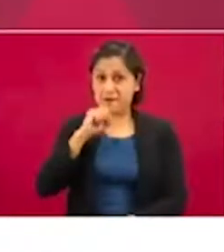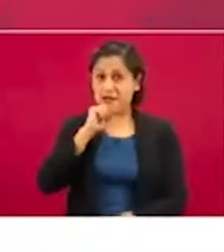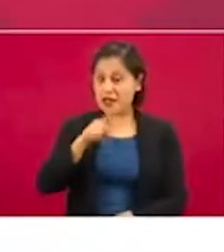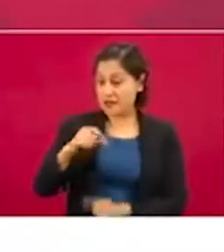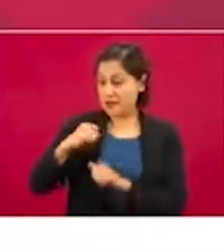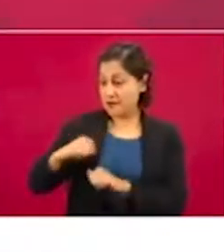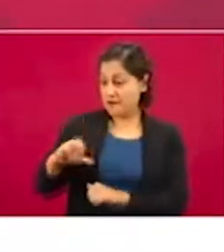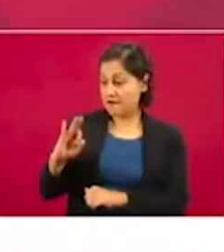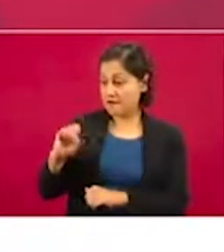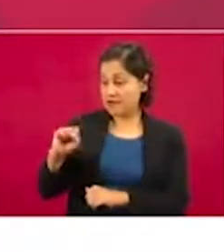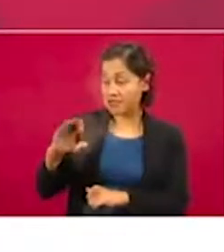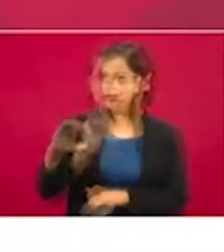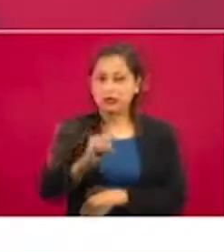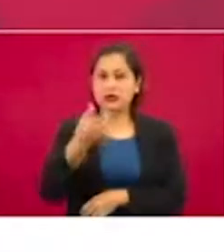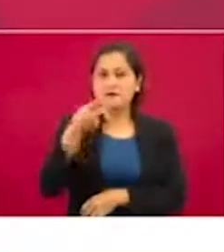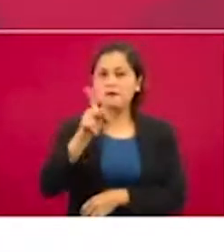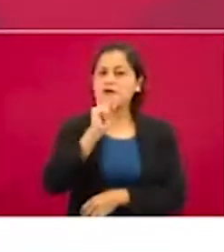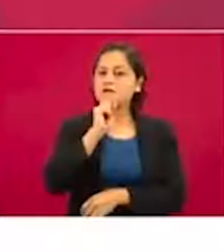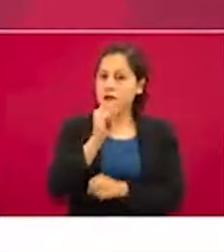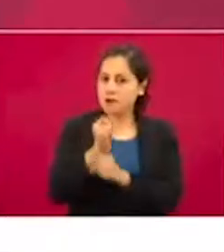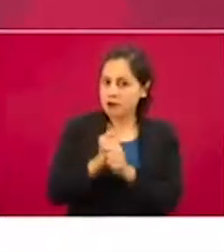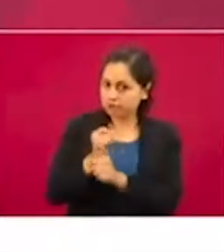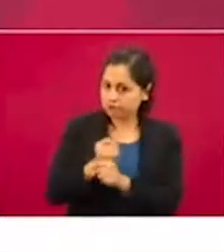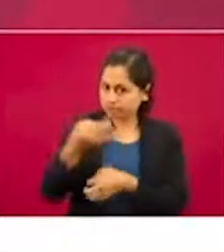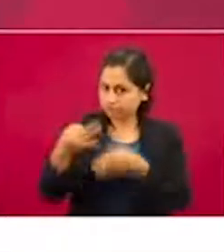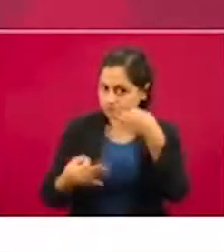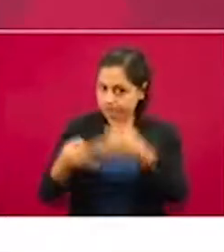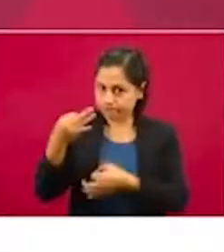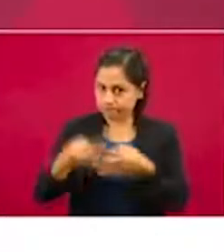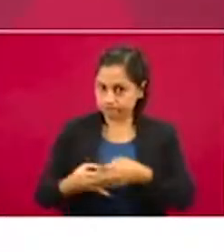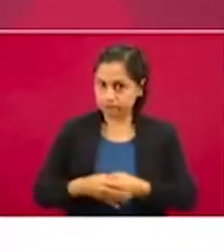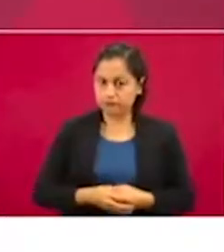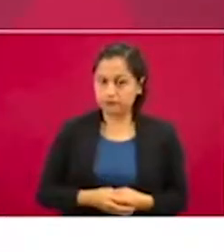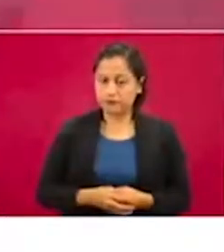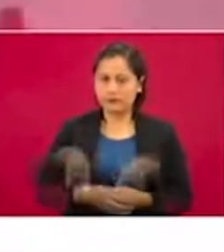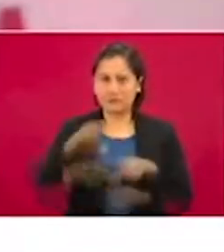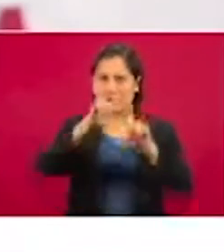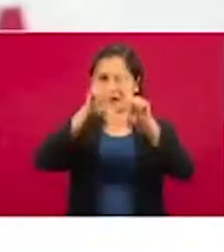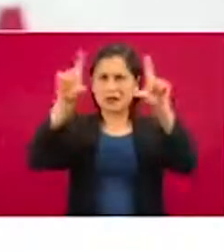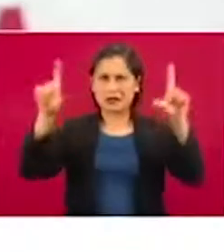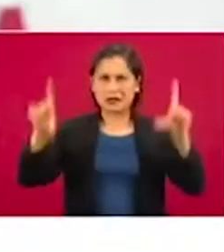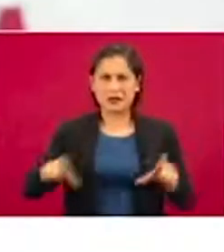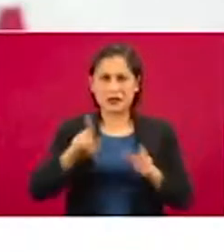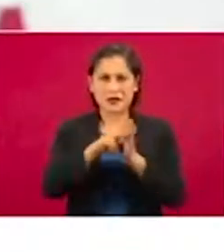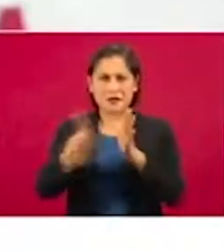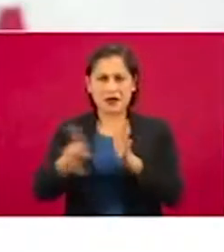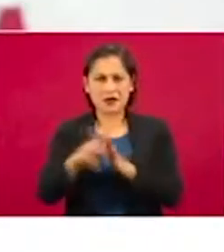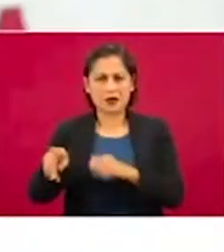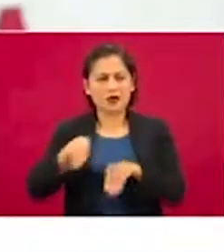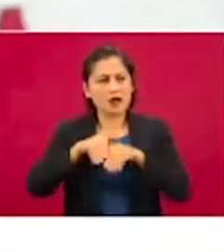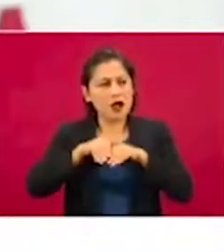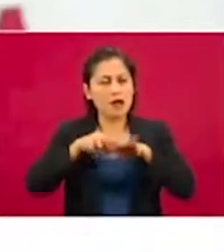sólo renunciar sino ser procesados pero que se busca con todo eso es confundir